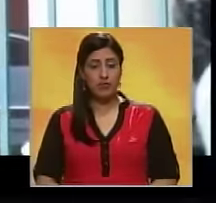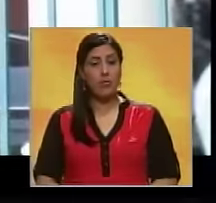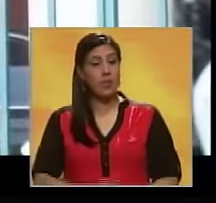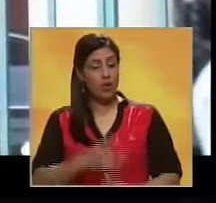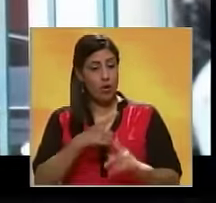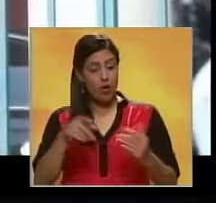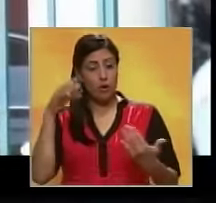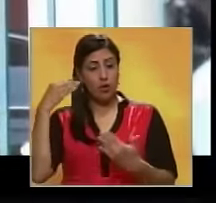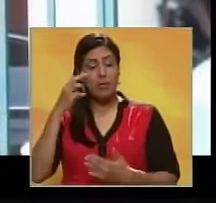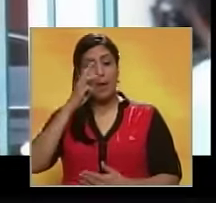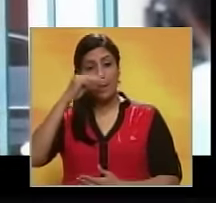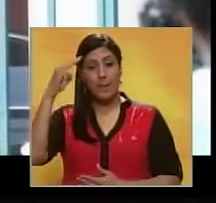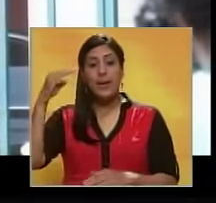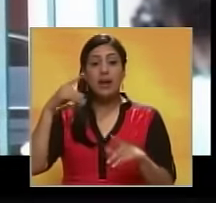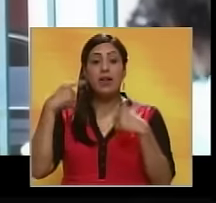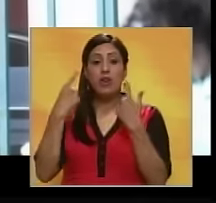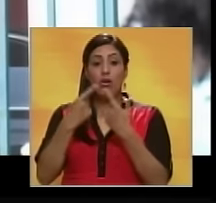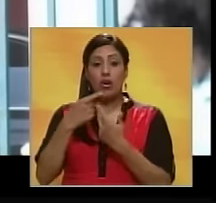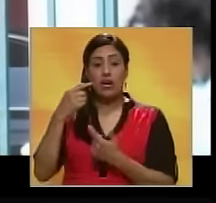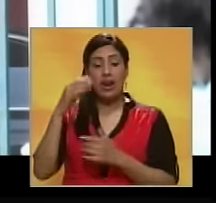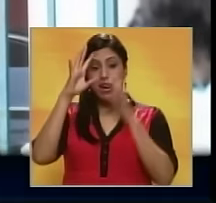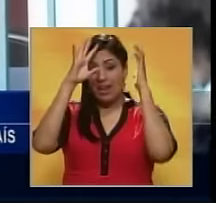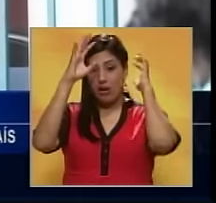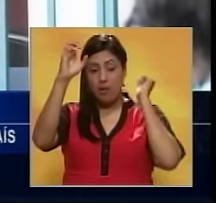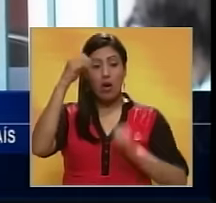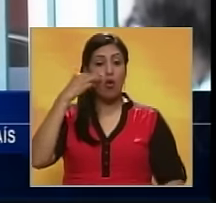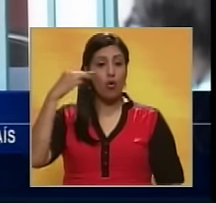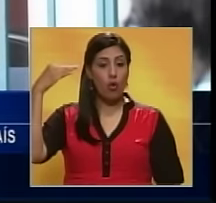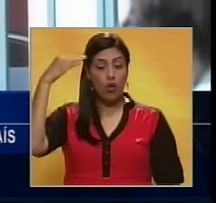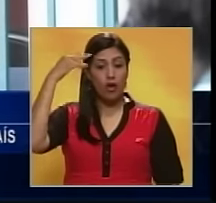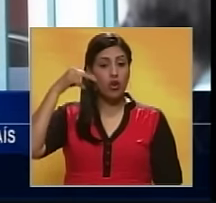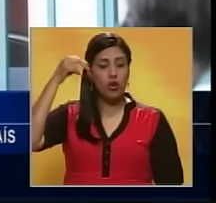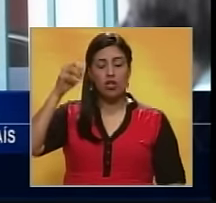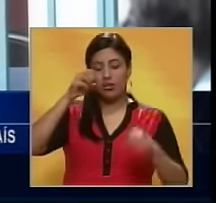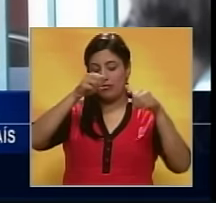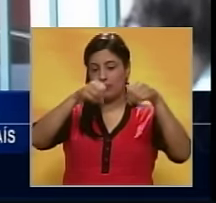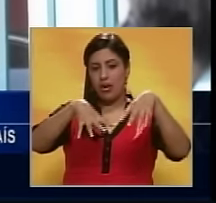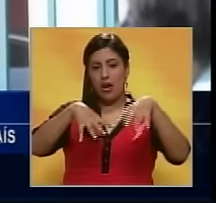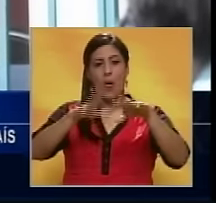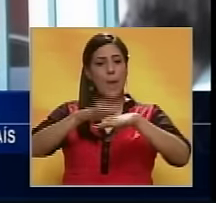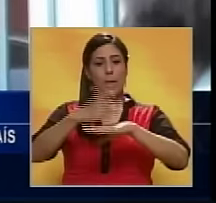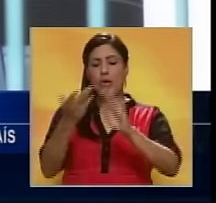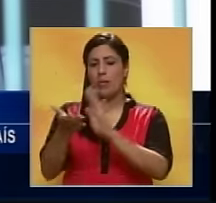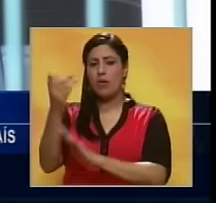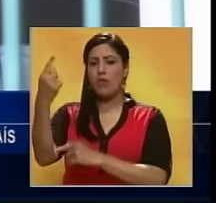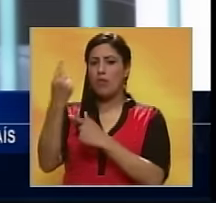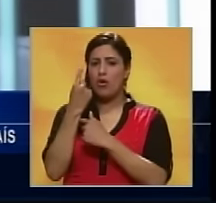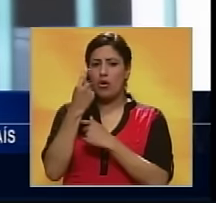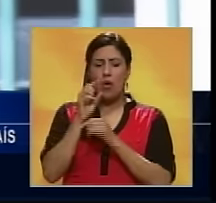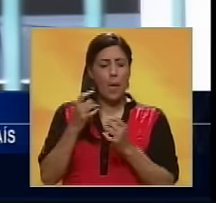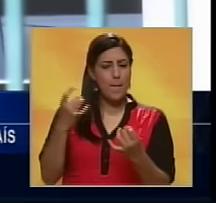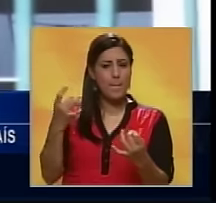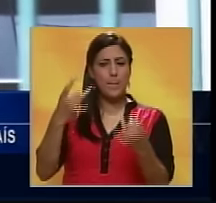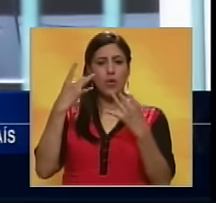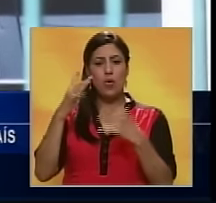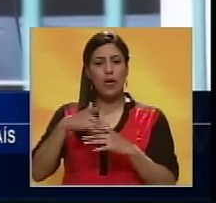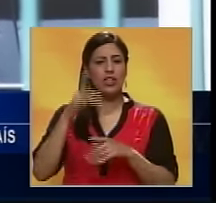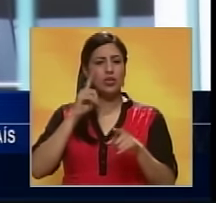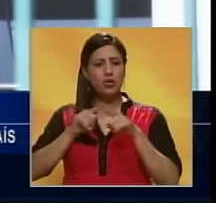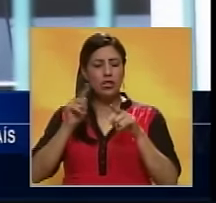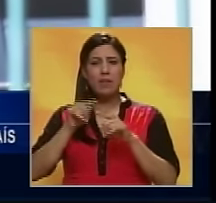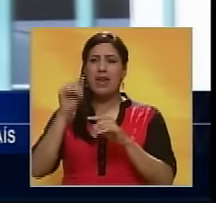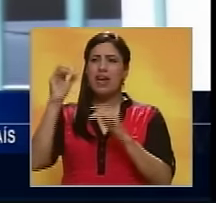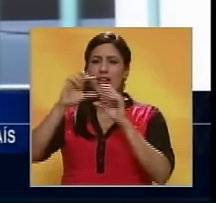En Malasia, el embajador de Corea del Norte, Kang Chol, abandonó el país tras recibir una orden de expulsión por criticar